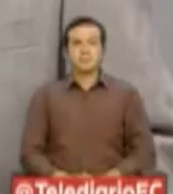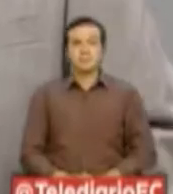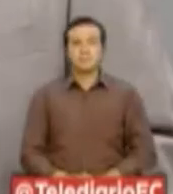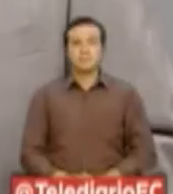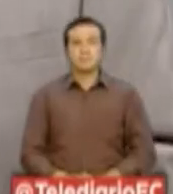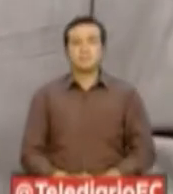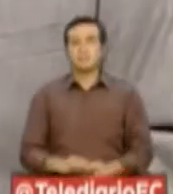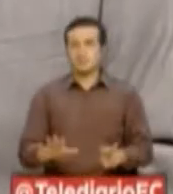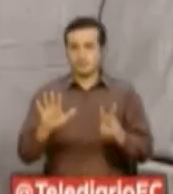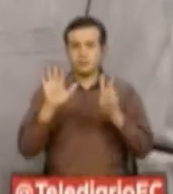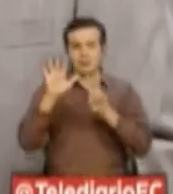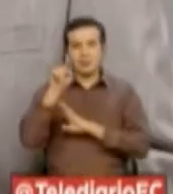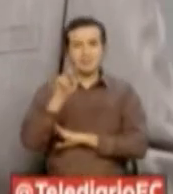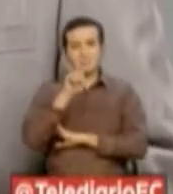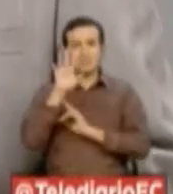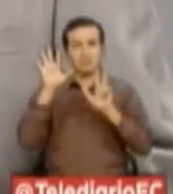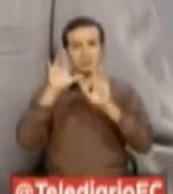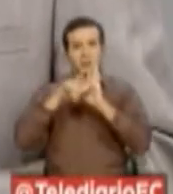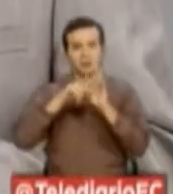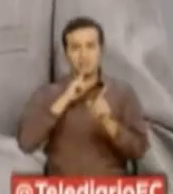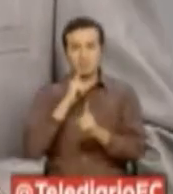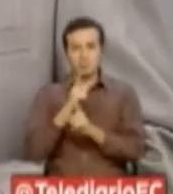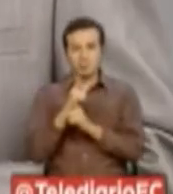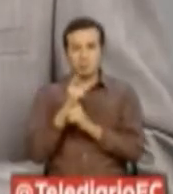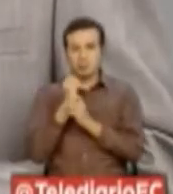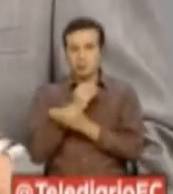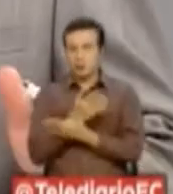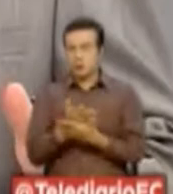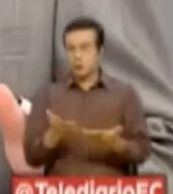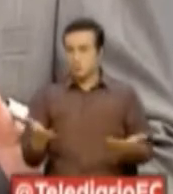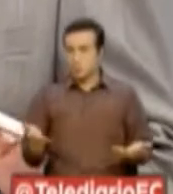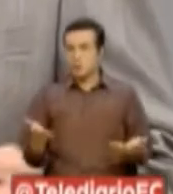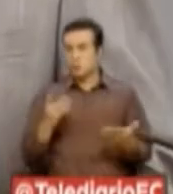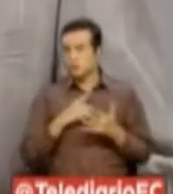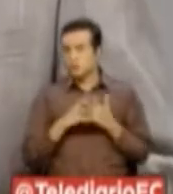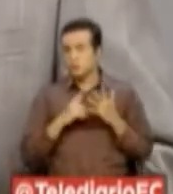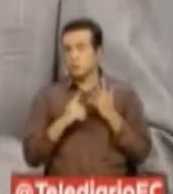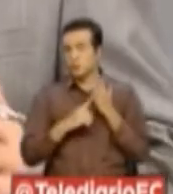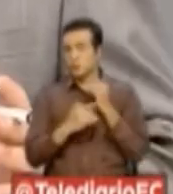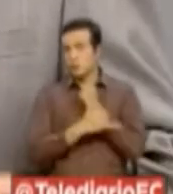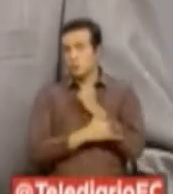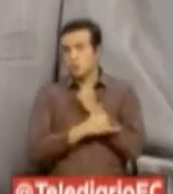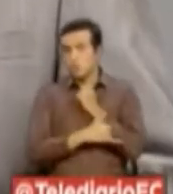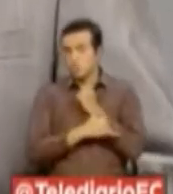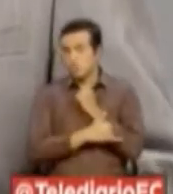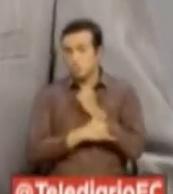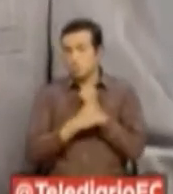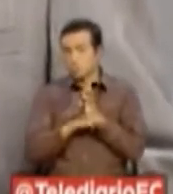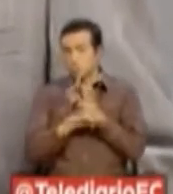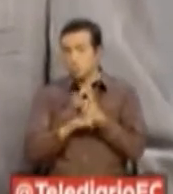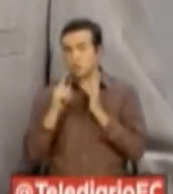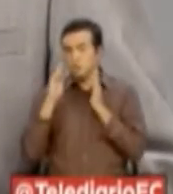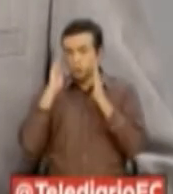siete de la mañana 28 minutos según la información de este reportaje habría varios países que son de acuerdo